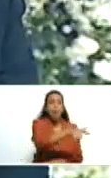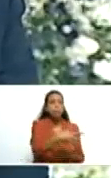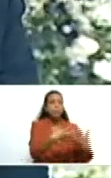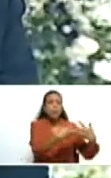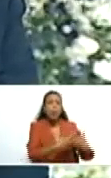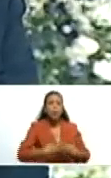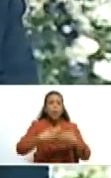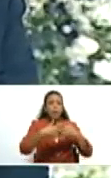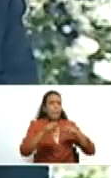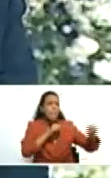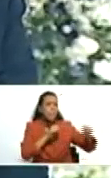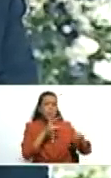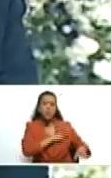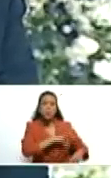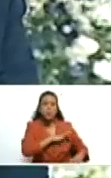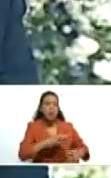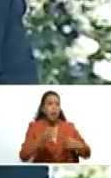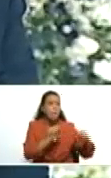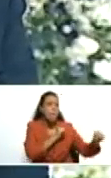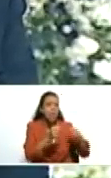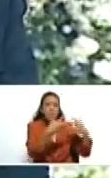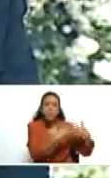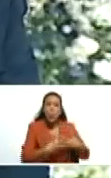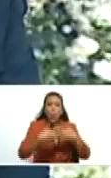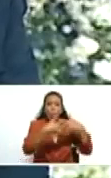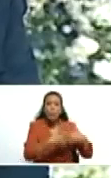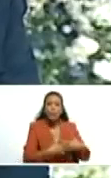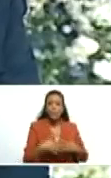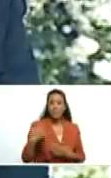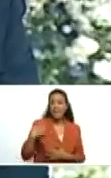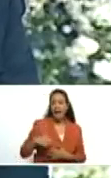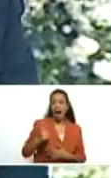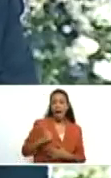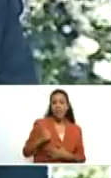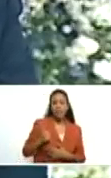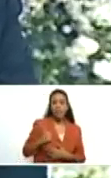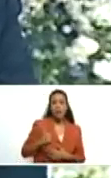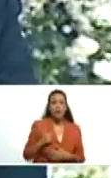articulándose a los movimientos sociales de Norteamérica, de Canadá, de Estados Unidos,